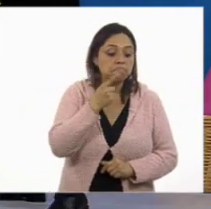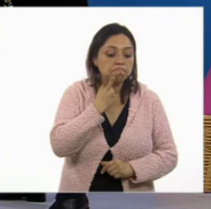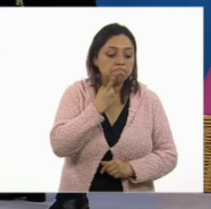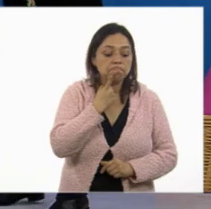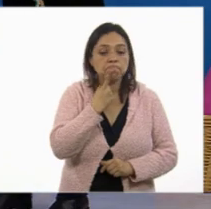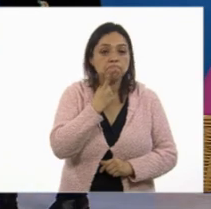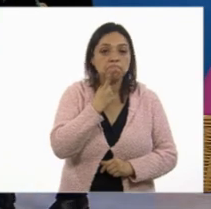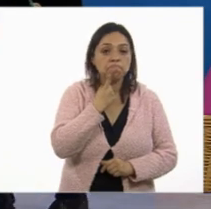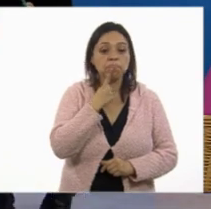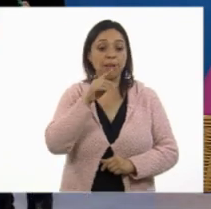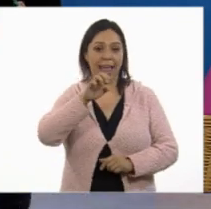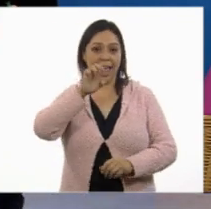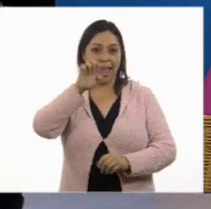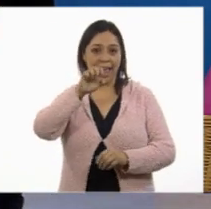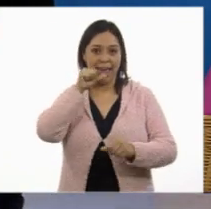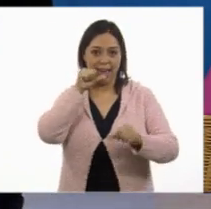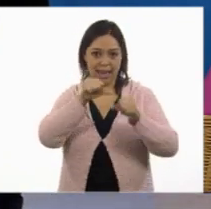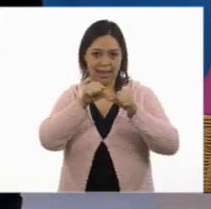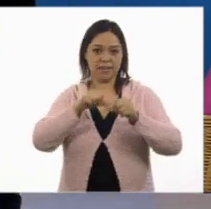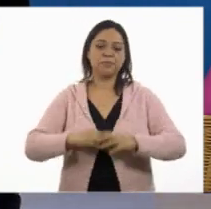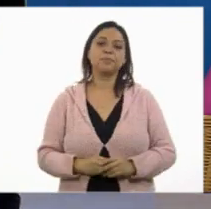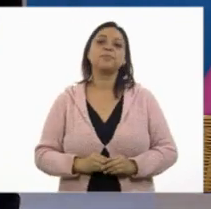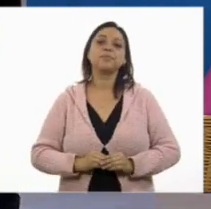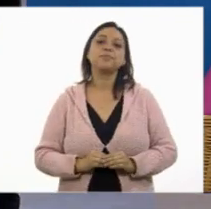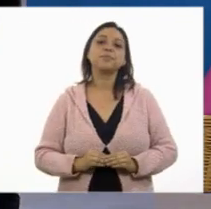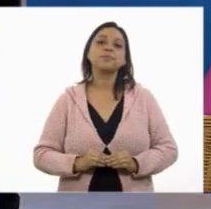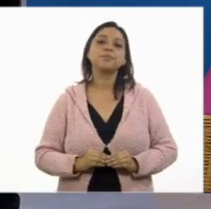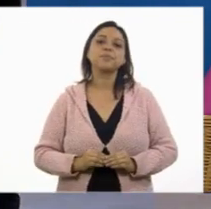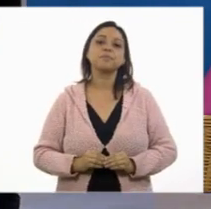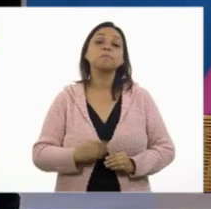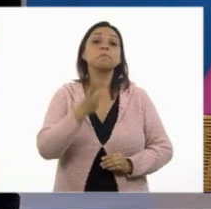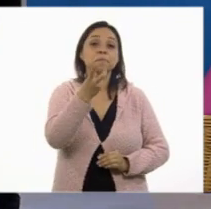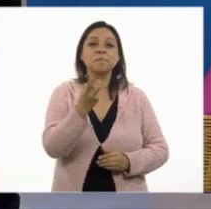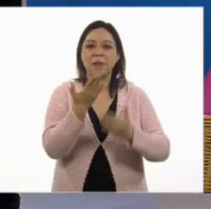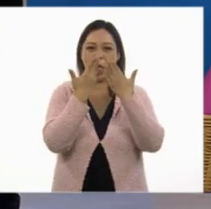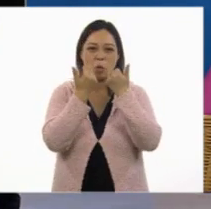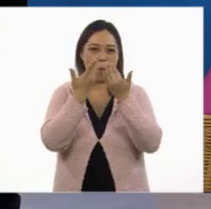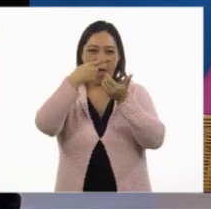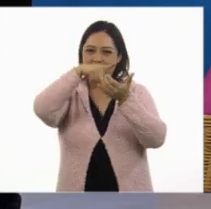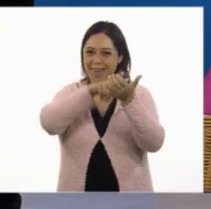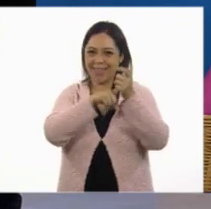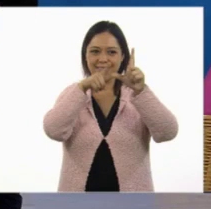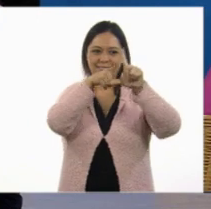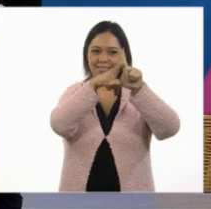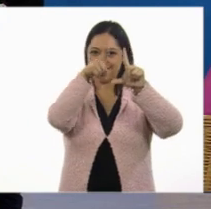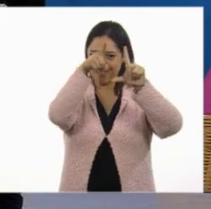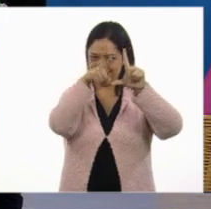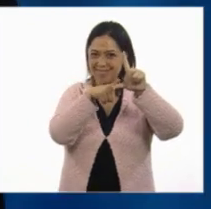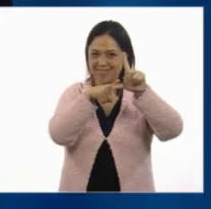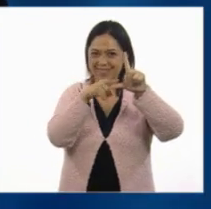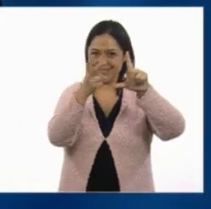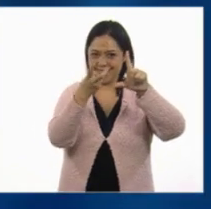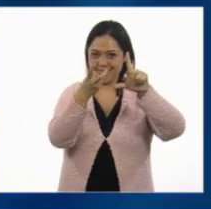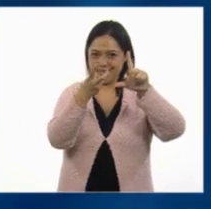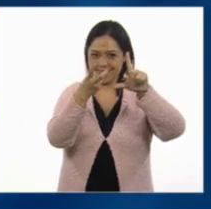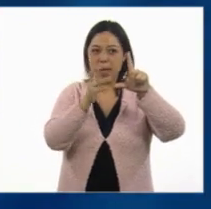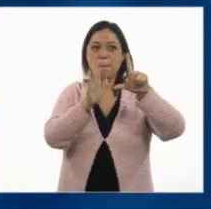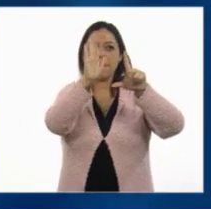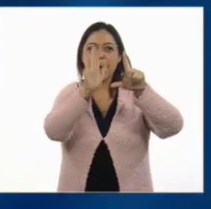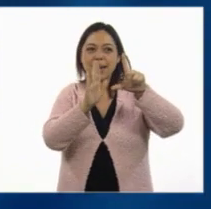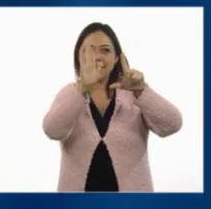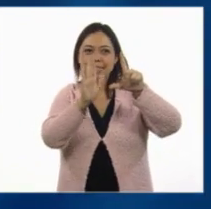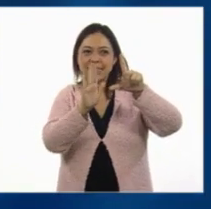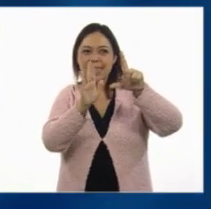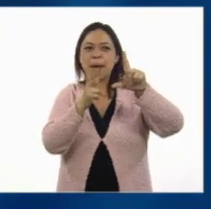Sí, la E. La Esta. E. Muy bien. Ese no tiene un ángulo recto. No. Pareciese, pero no. Es una L como